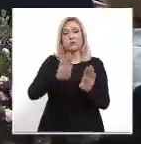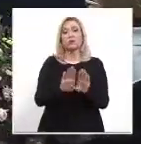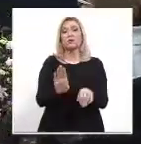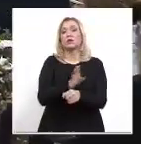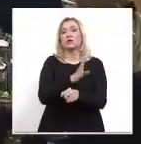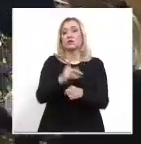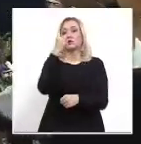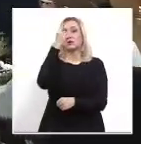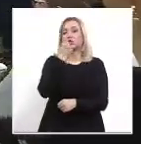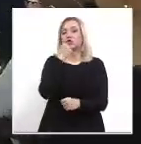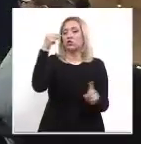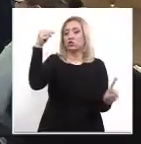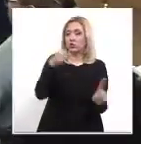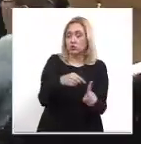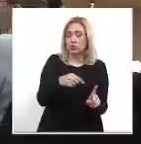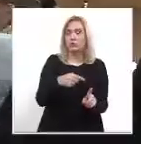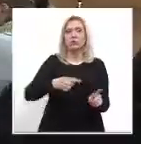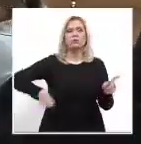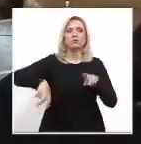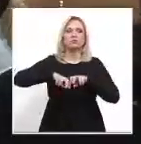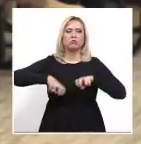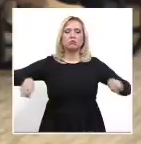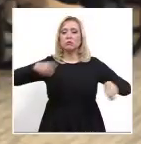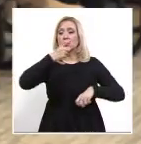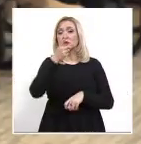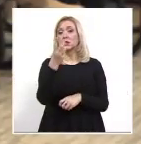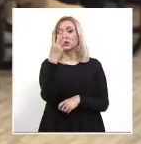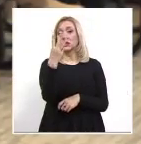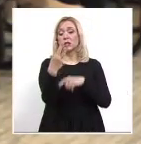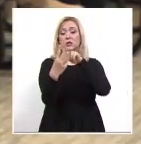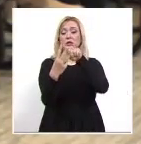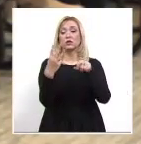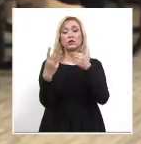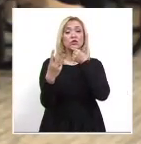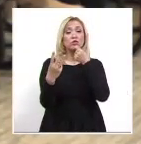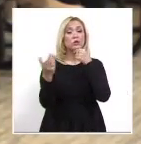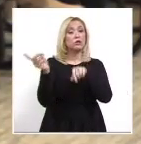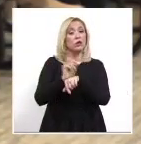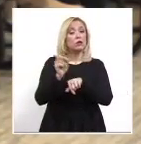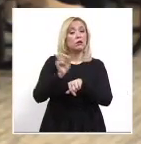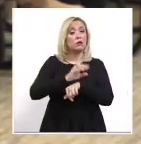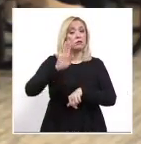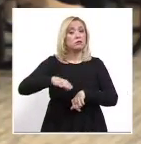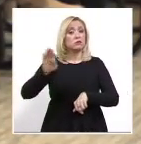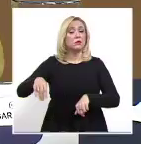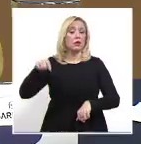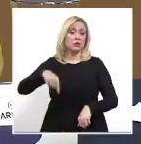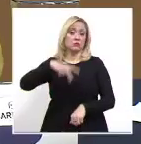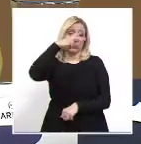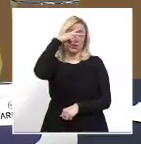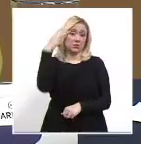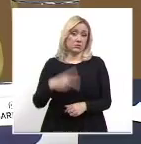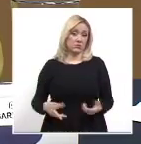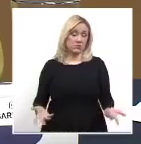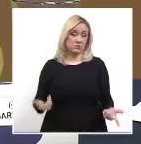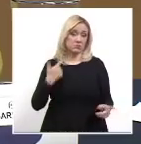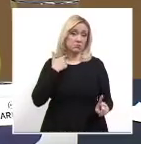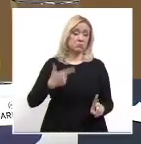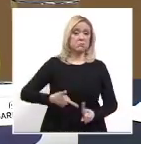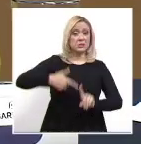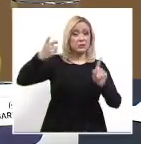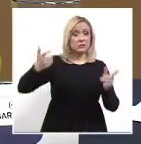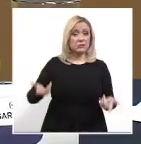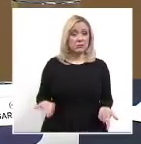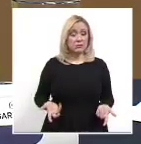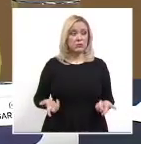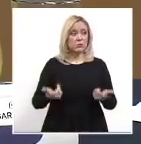infancia, participantes indicaron que 3 menores son asesinados diariamente en el país. Que el grupo que